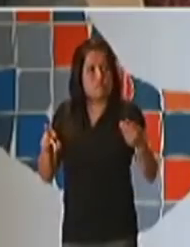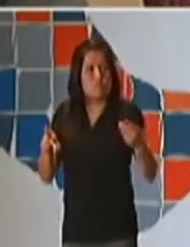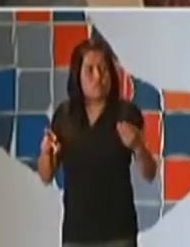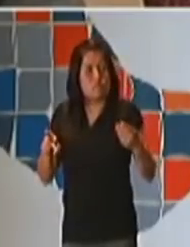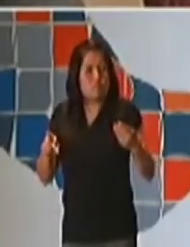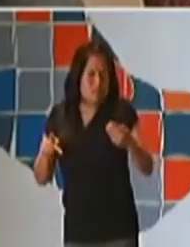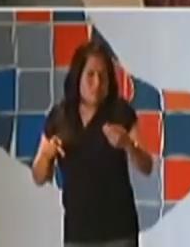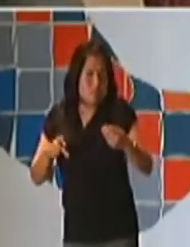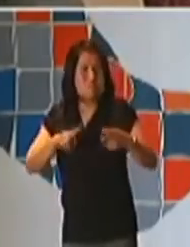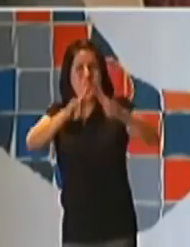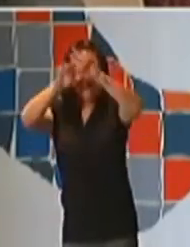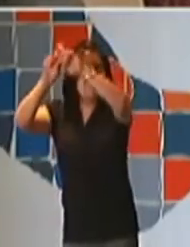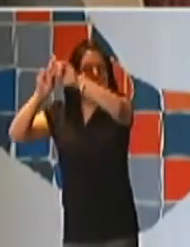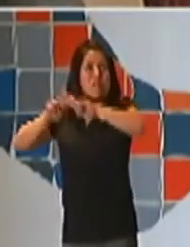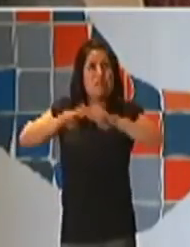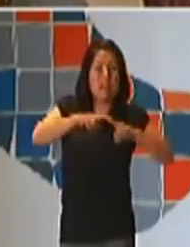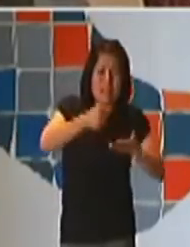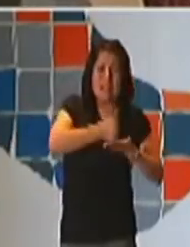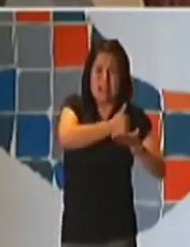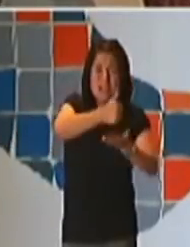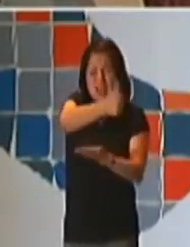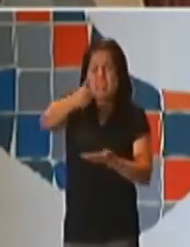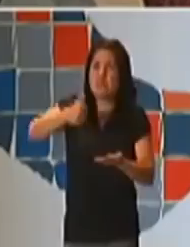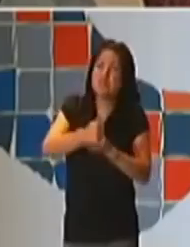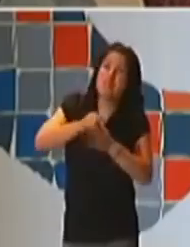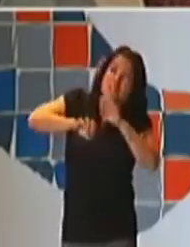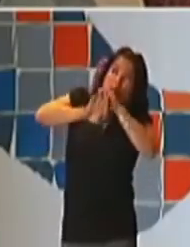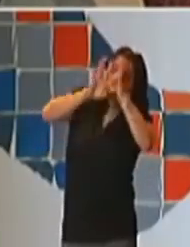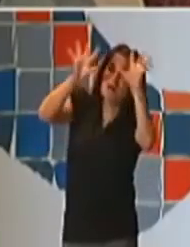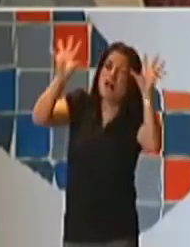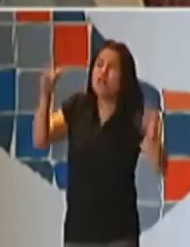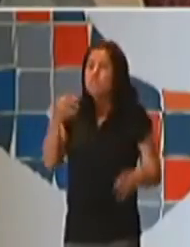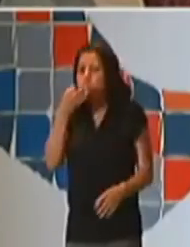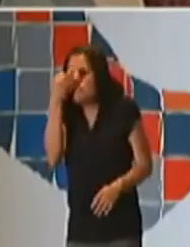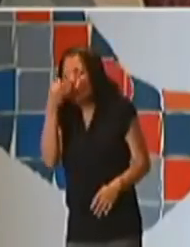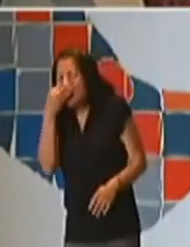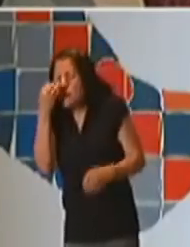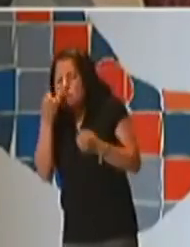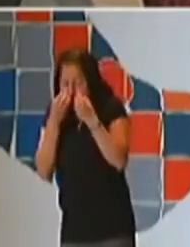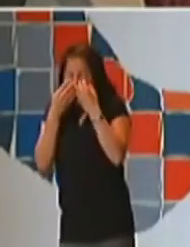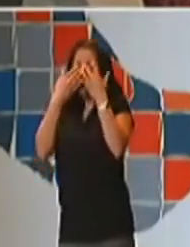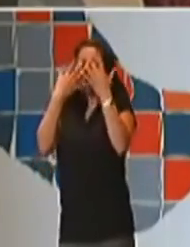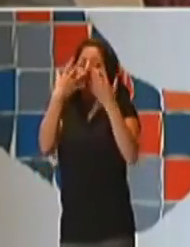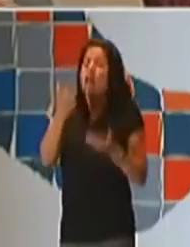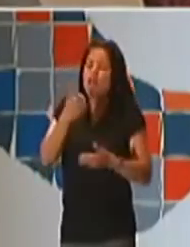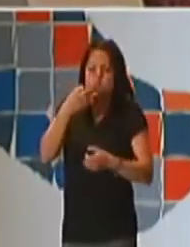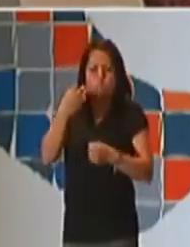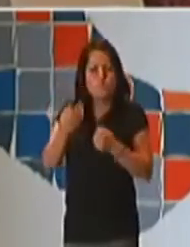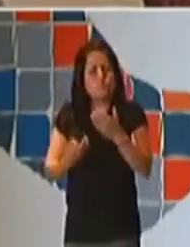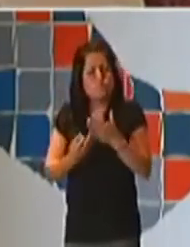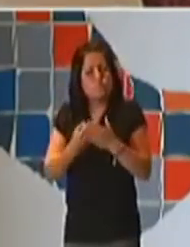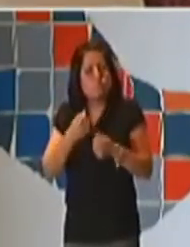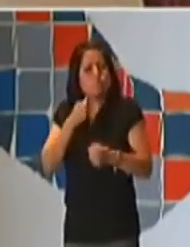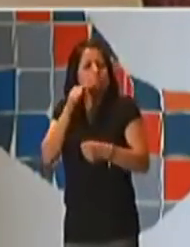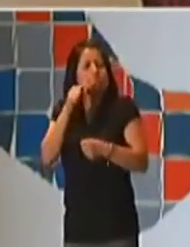estrellas en la noche de las ciudades el aroma de la flor el sabor de las frutas las cartas